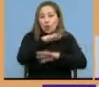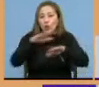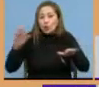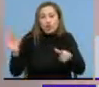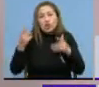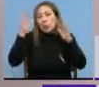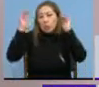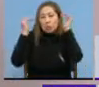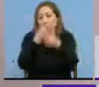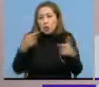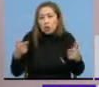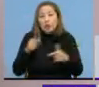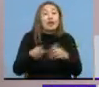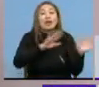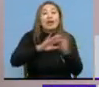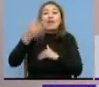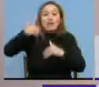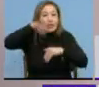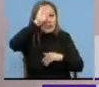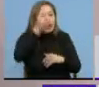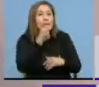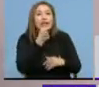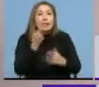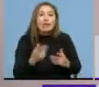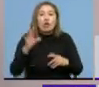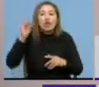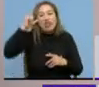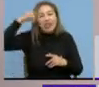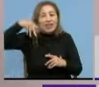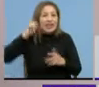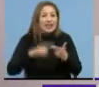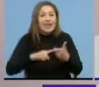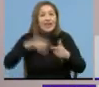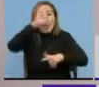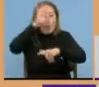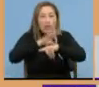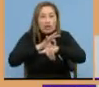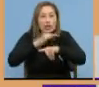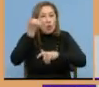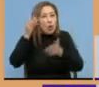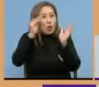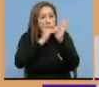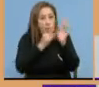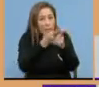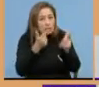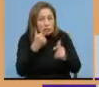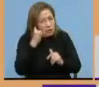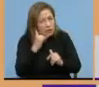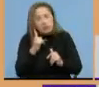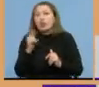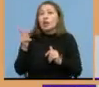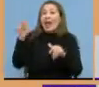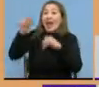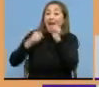vacunas en cuanto a enfermedades como por ejemplo de en el chikungunya gracias a dios no se ha registrado casos o si no